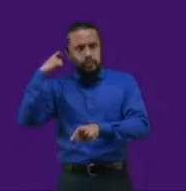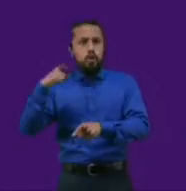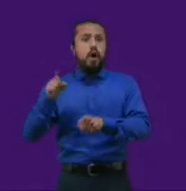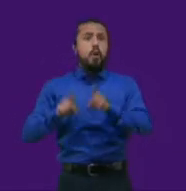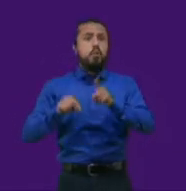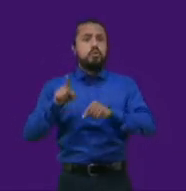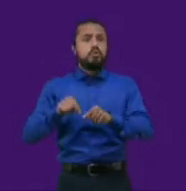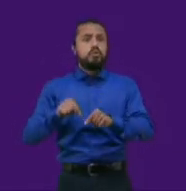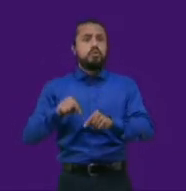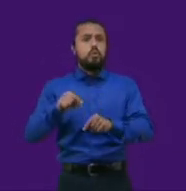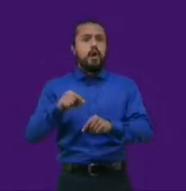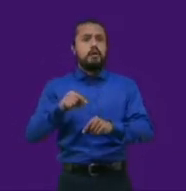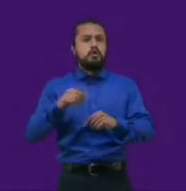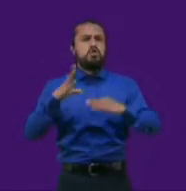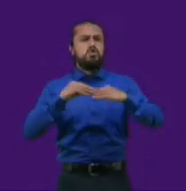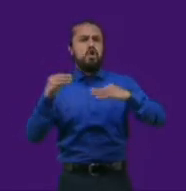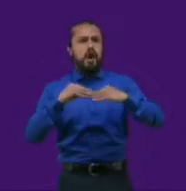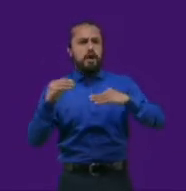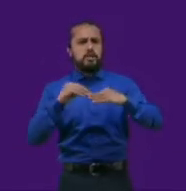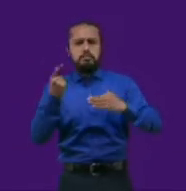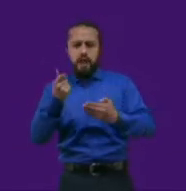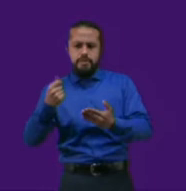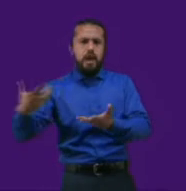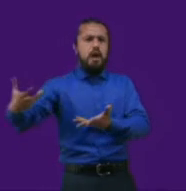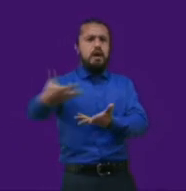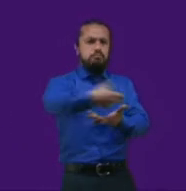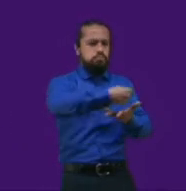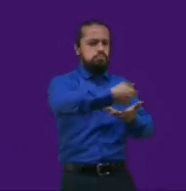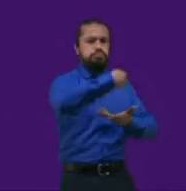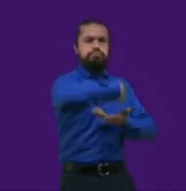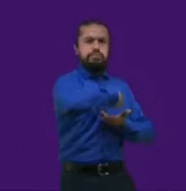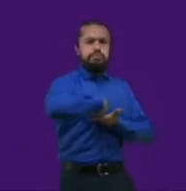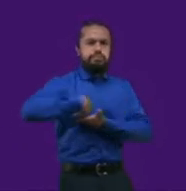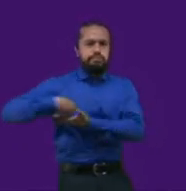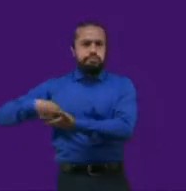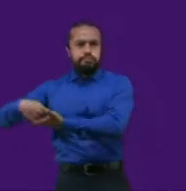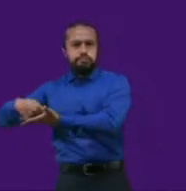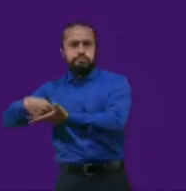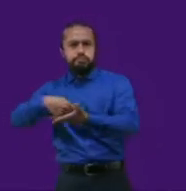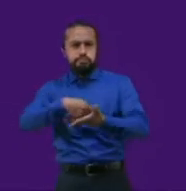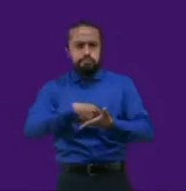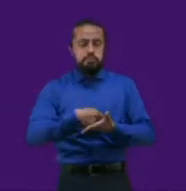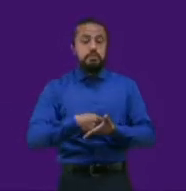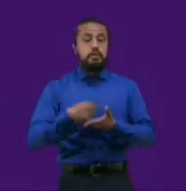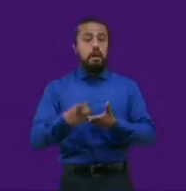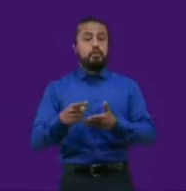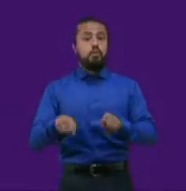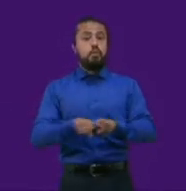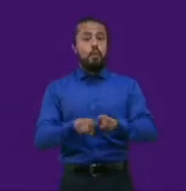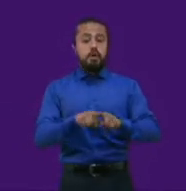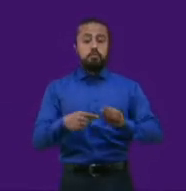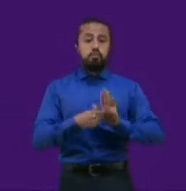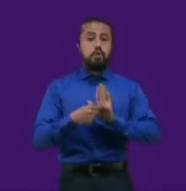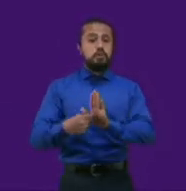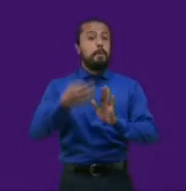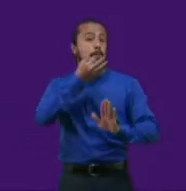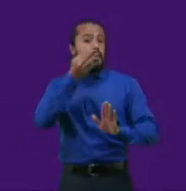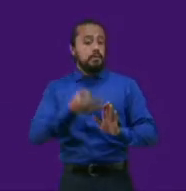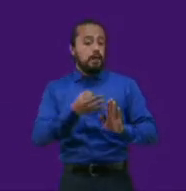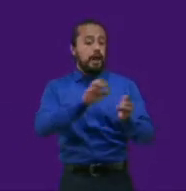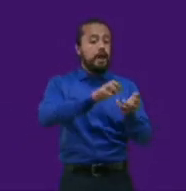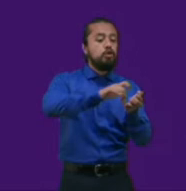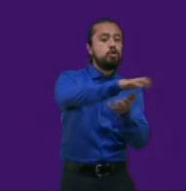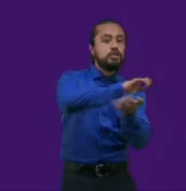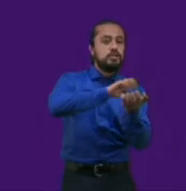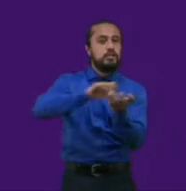millones de dólares en capital y que han realmente demostrado que existe un ecosistema de